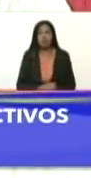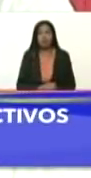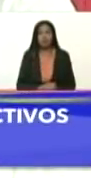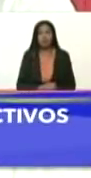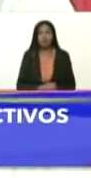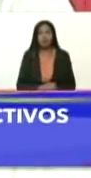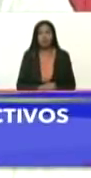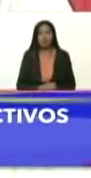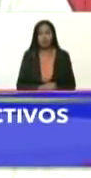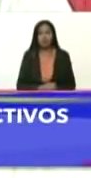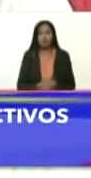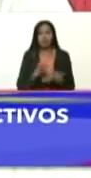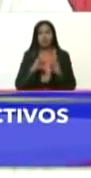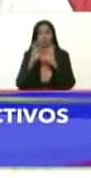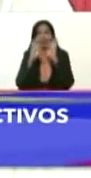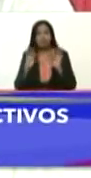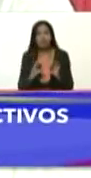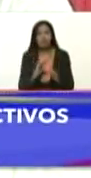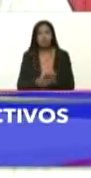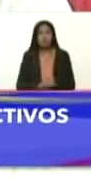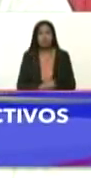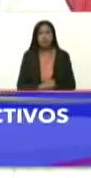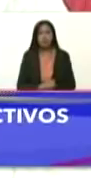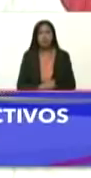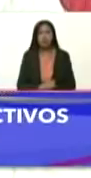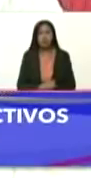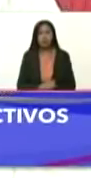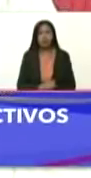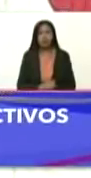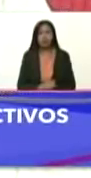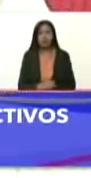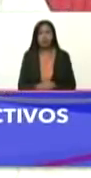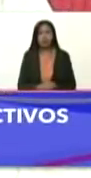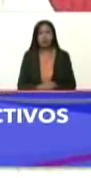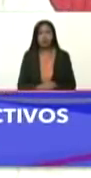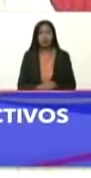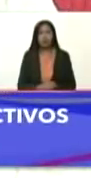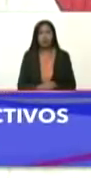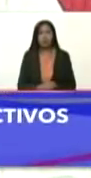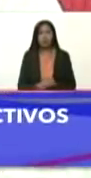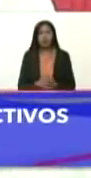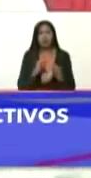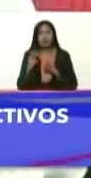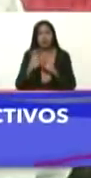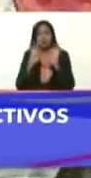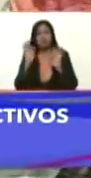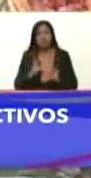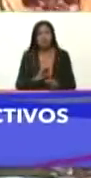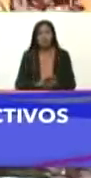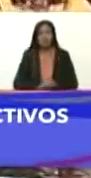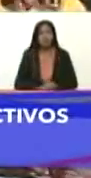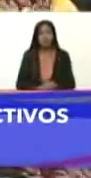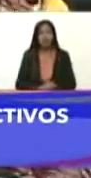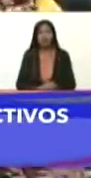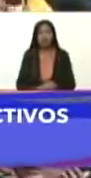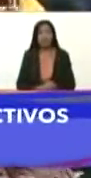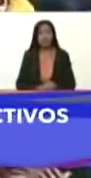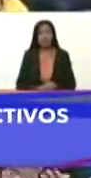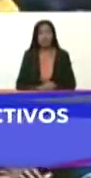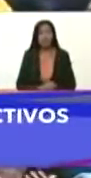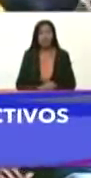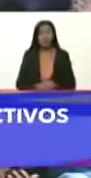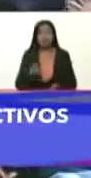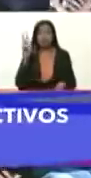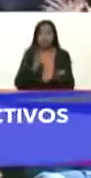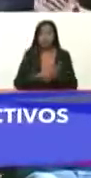nuestro apoyo y nuestra lealtad para con usted, para el impulso de las tareas que usted nos está dando en este momento. Muchas gracias. ¡Cúmplase!